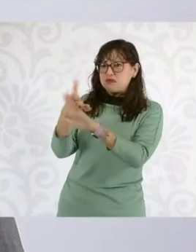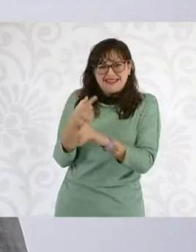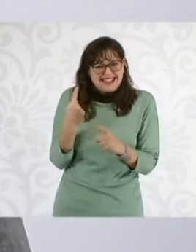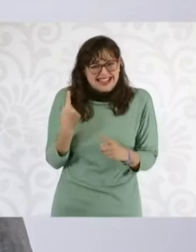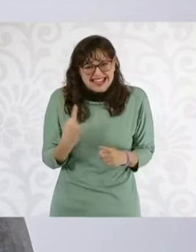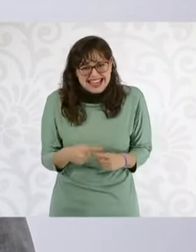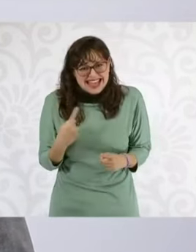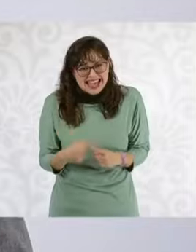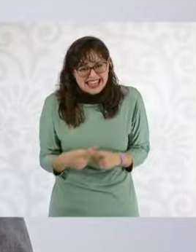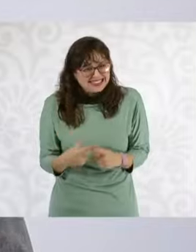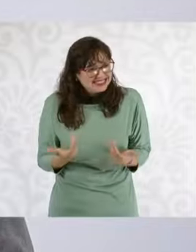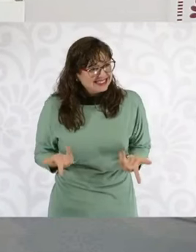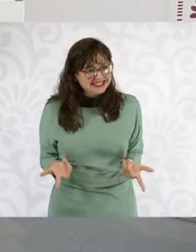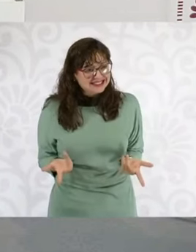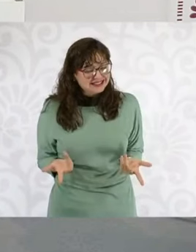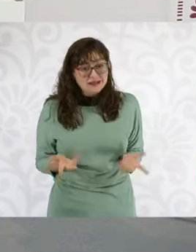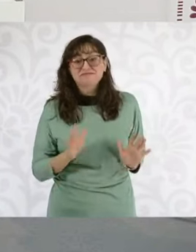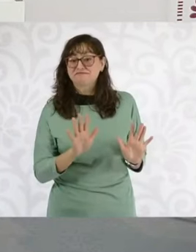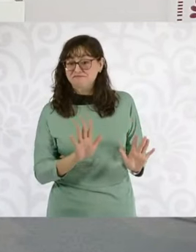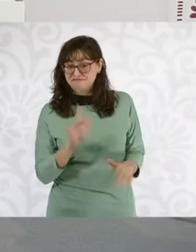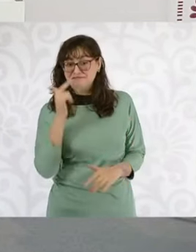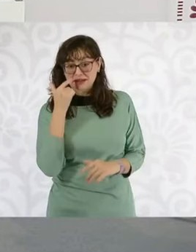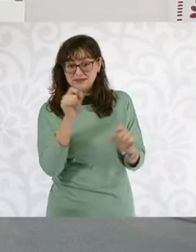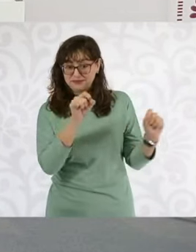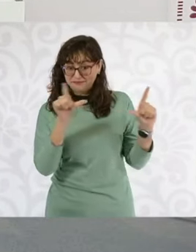Veamos el video del detector de mentiras de esta semana.